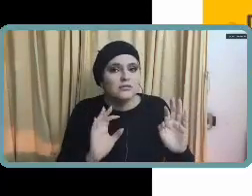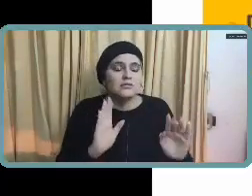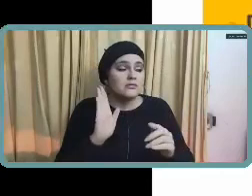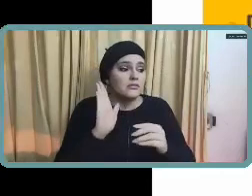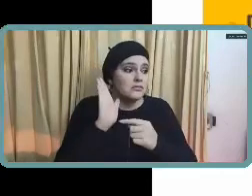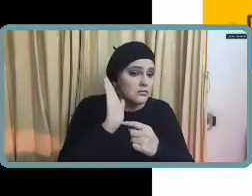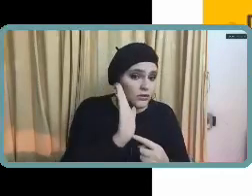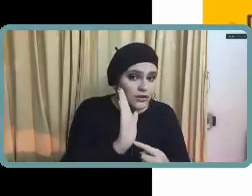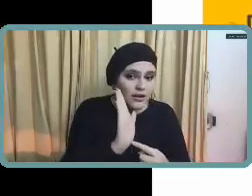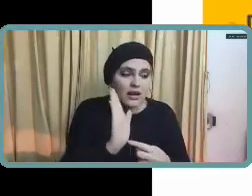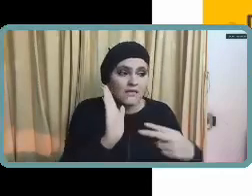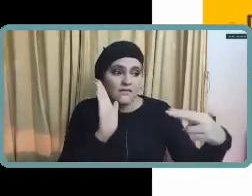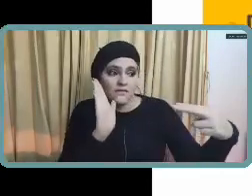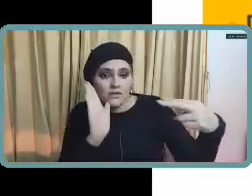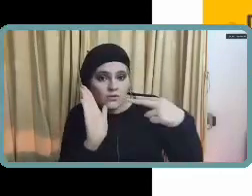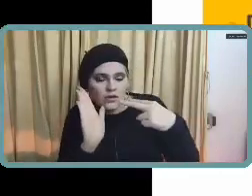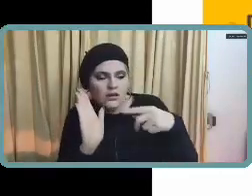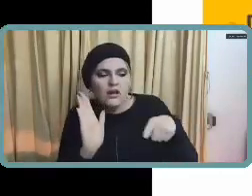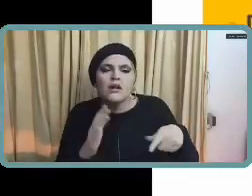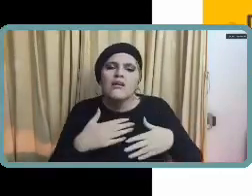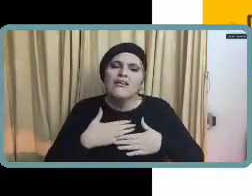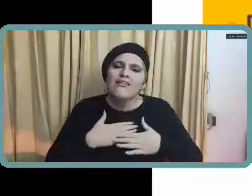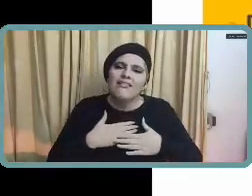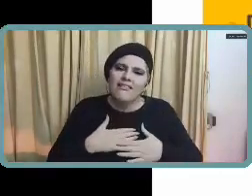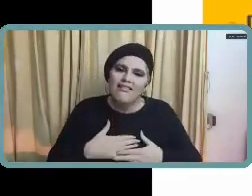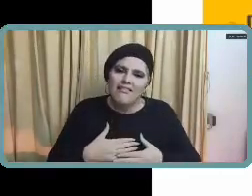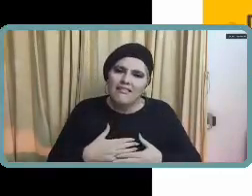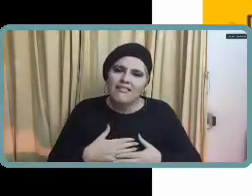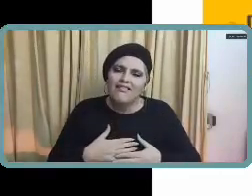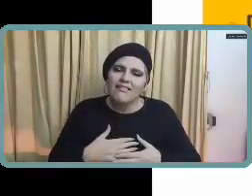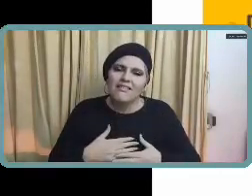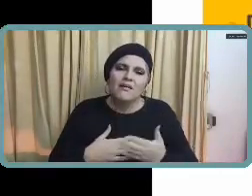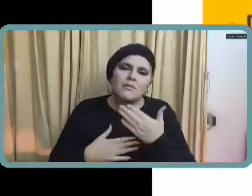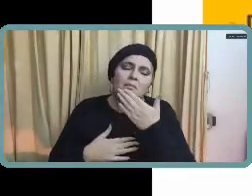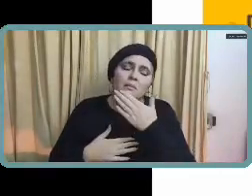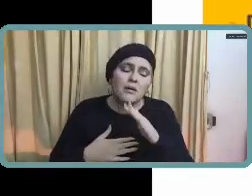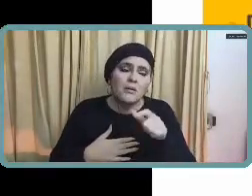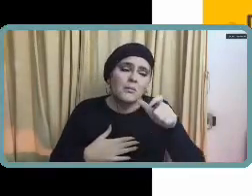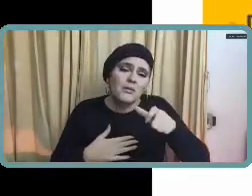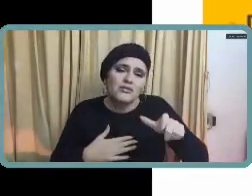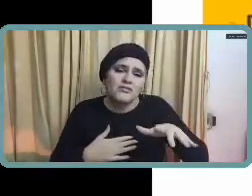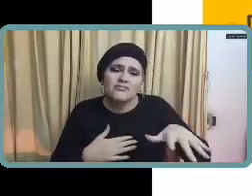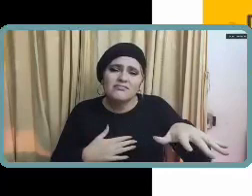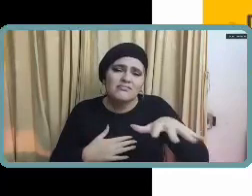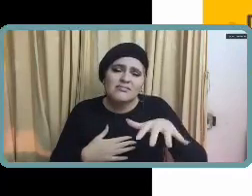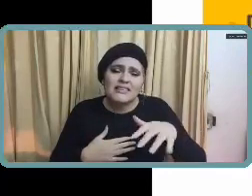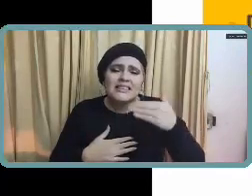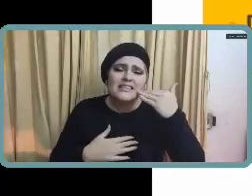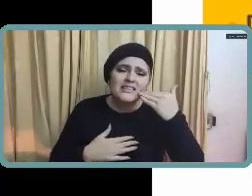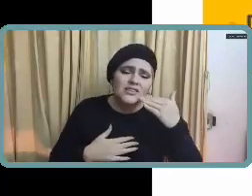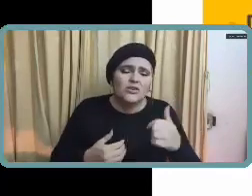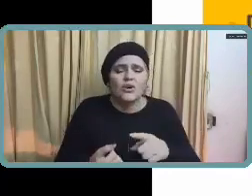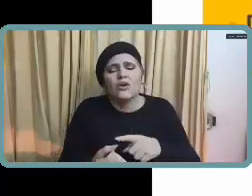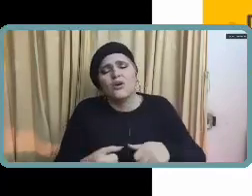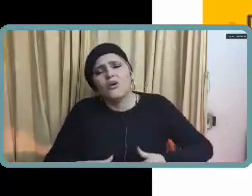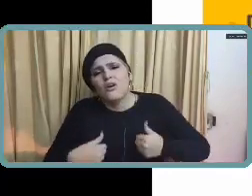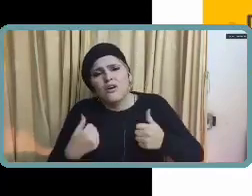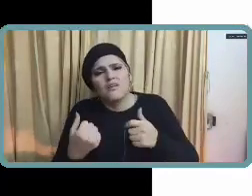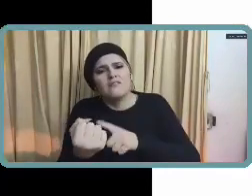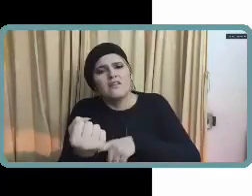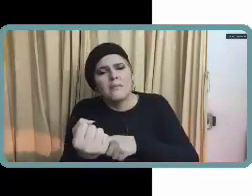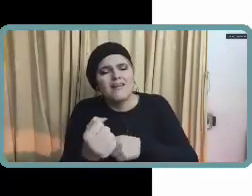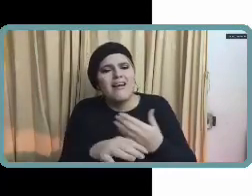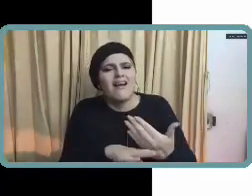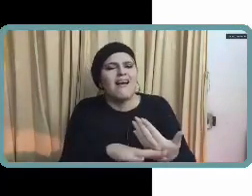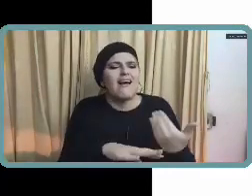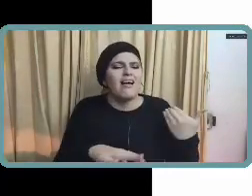podríamos aliviar la vida de cientos y cientos de niños, jóvenes y familias si hiciéramos el diagnóstico en forma